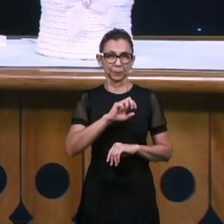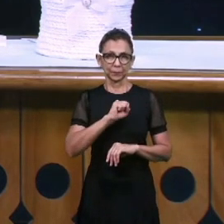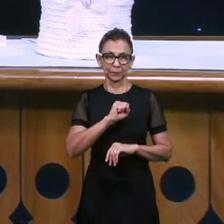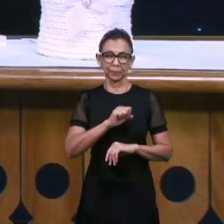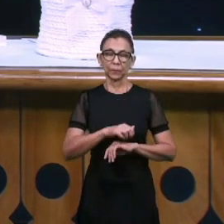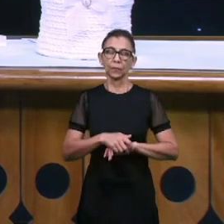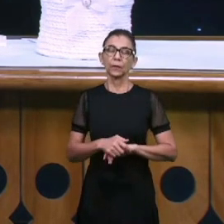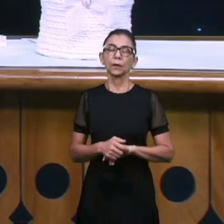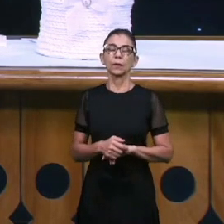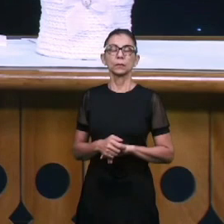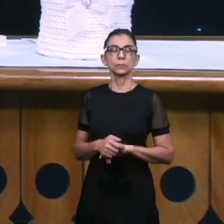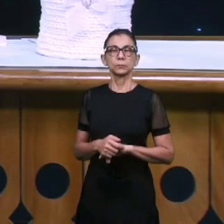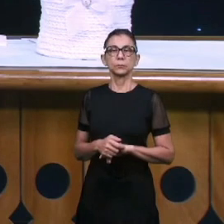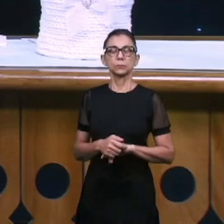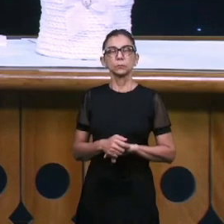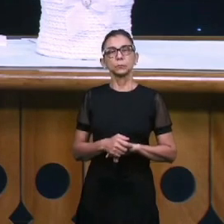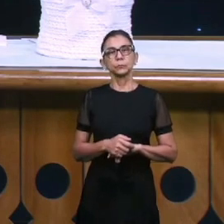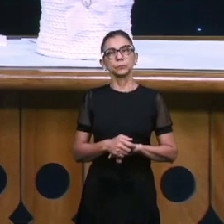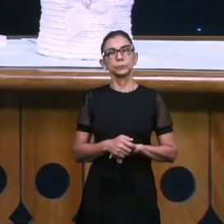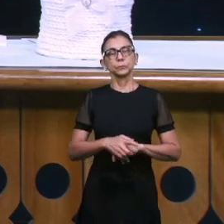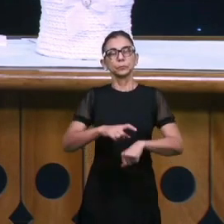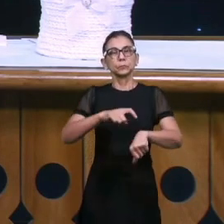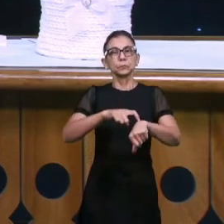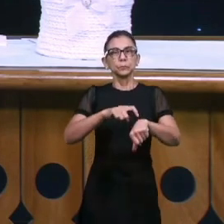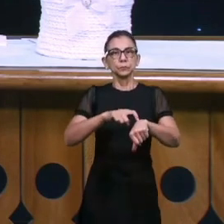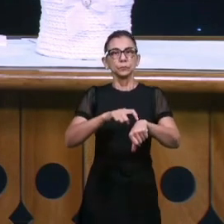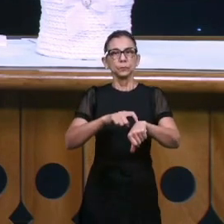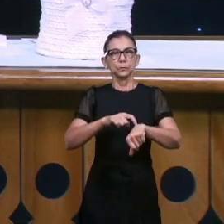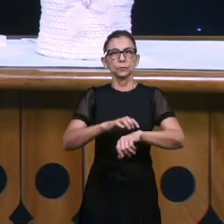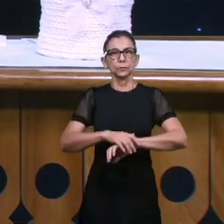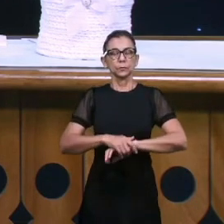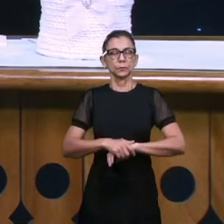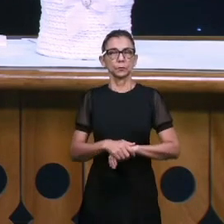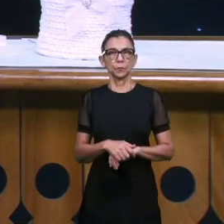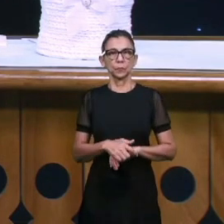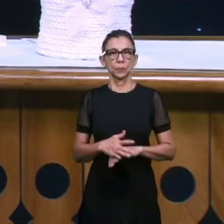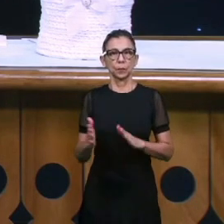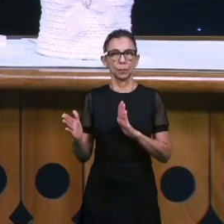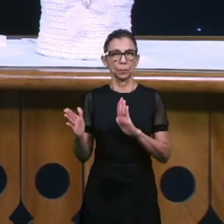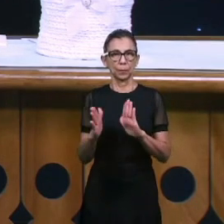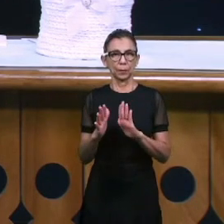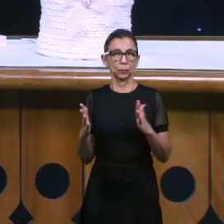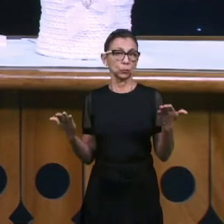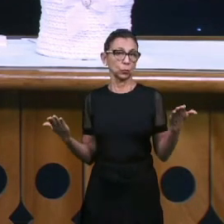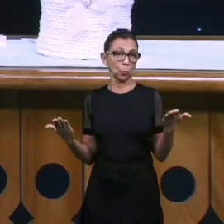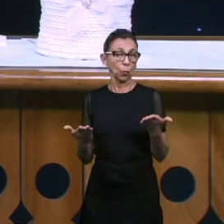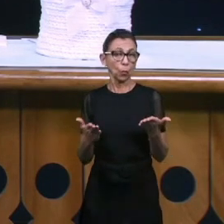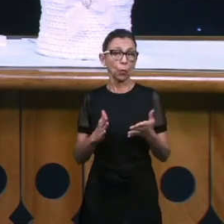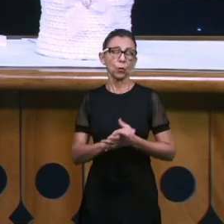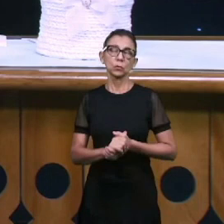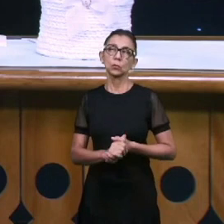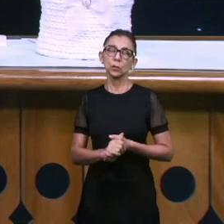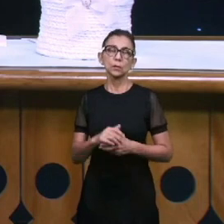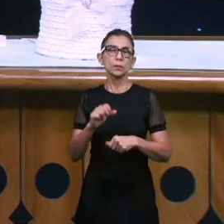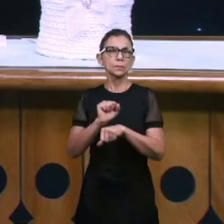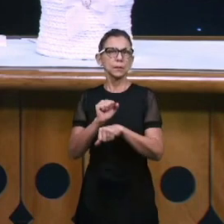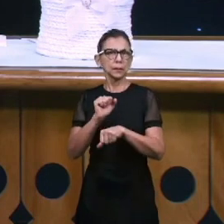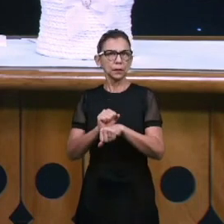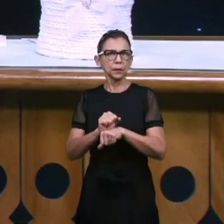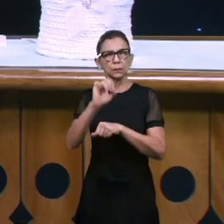Mis amados, nosotros estamos en este tiempo, en este momento, viviendo las promesas del